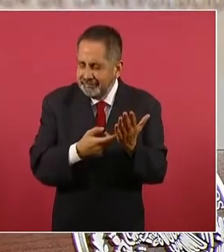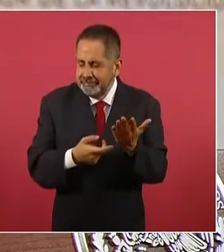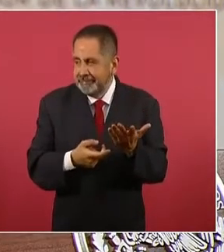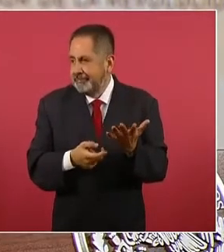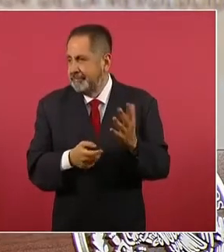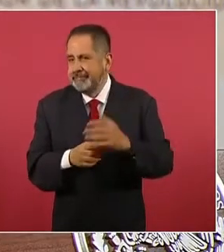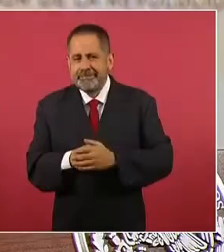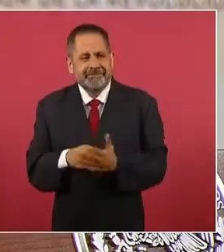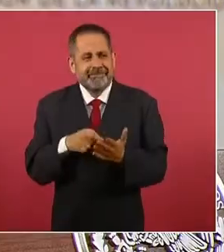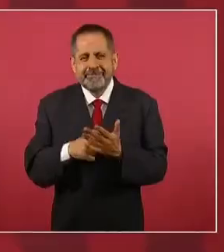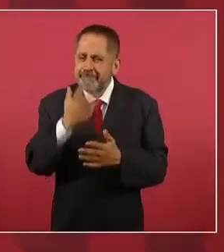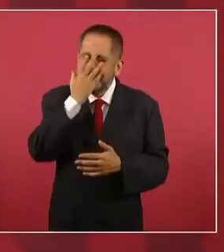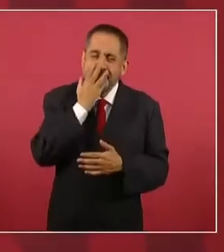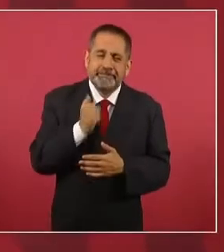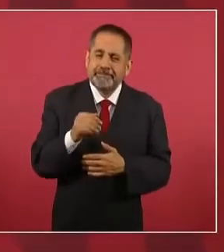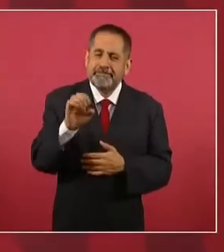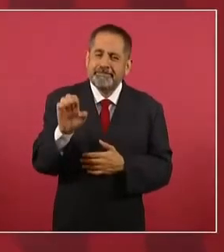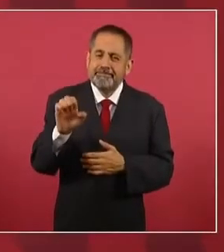sin ética,